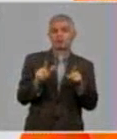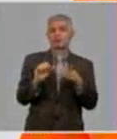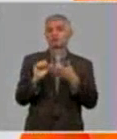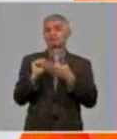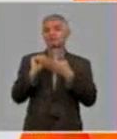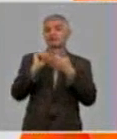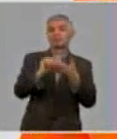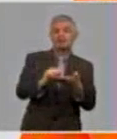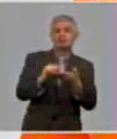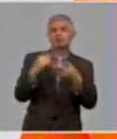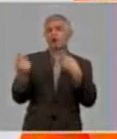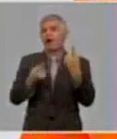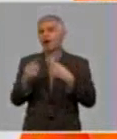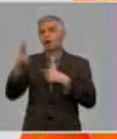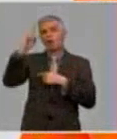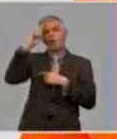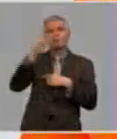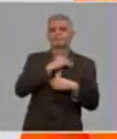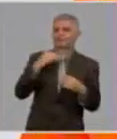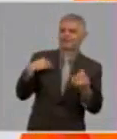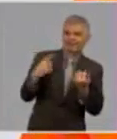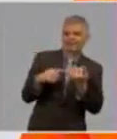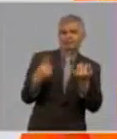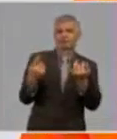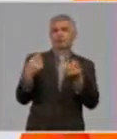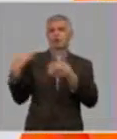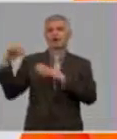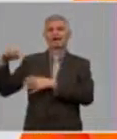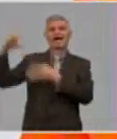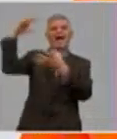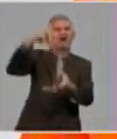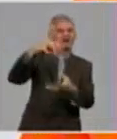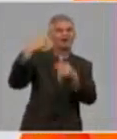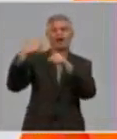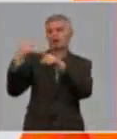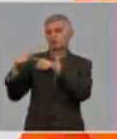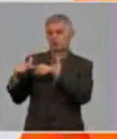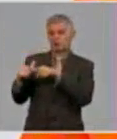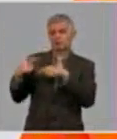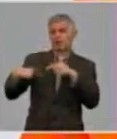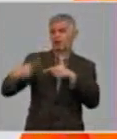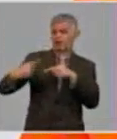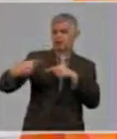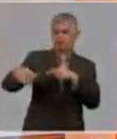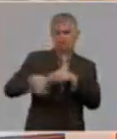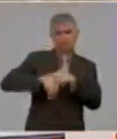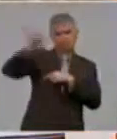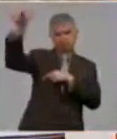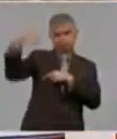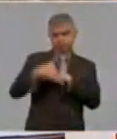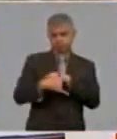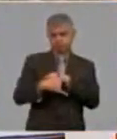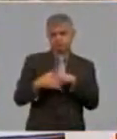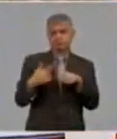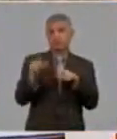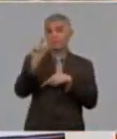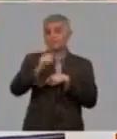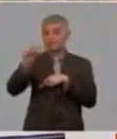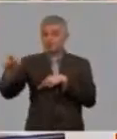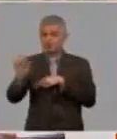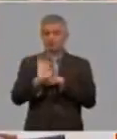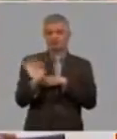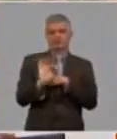servicio a los vuelos humanitarios, vuelos de carga que se realizan sistemáticamente. Se mantiene